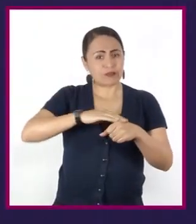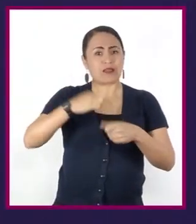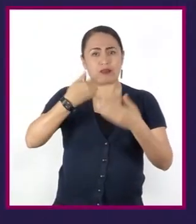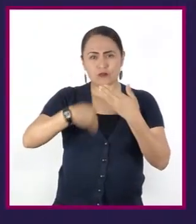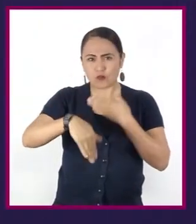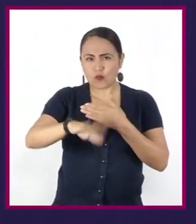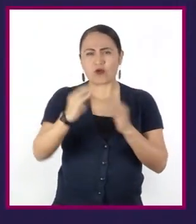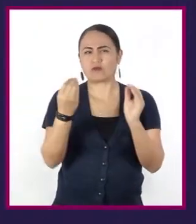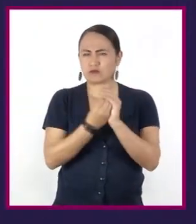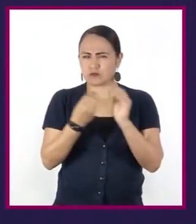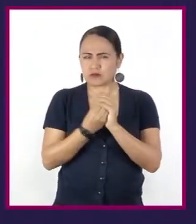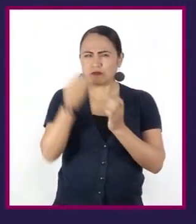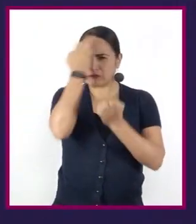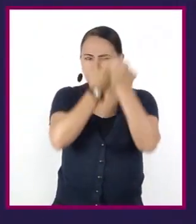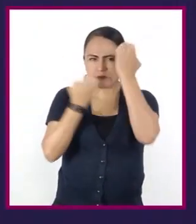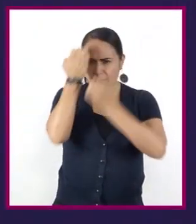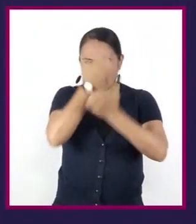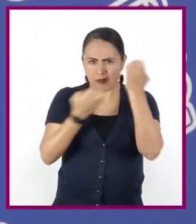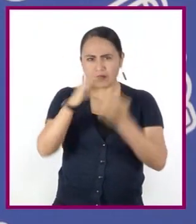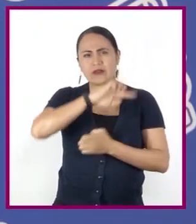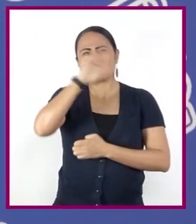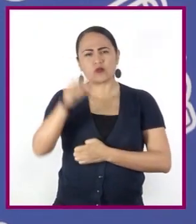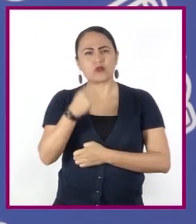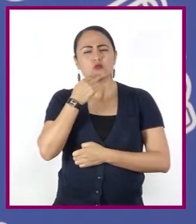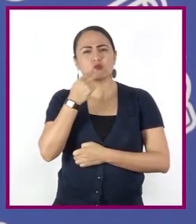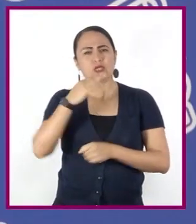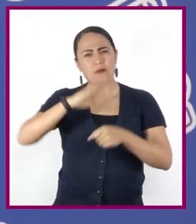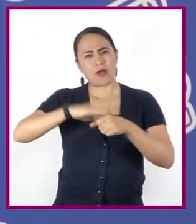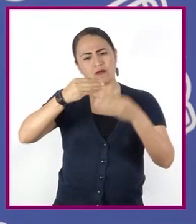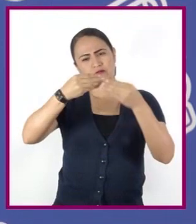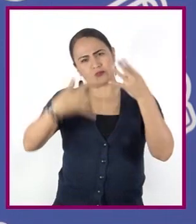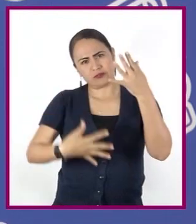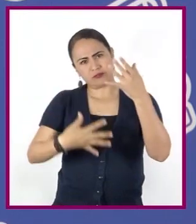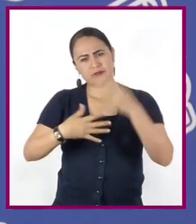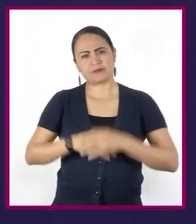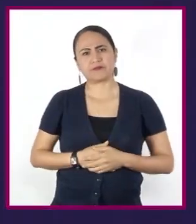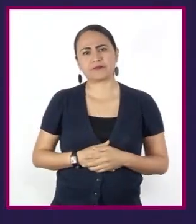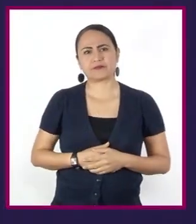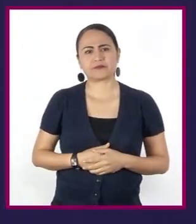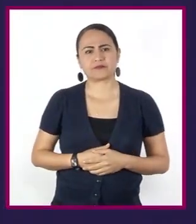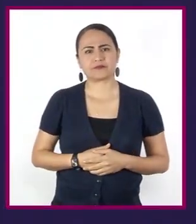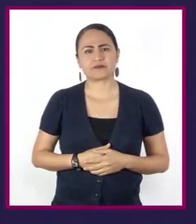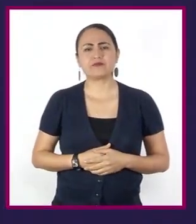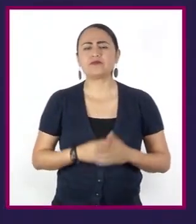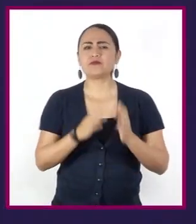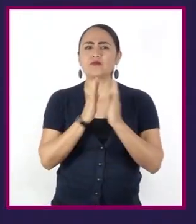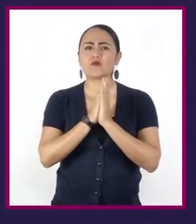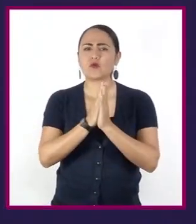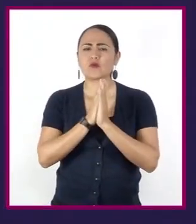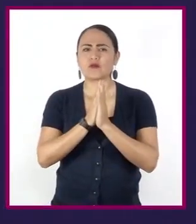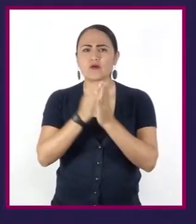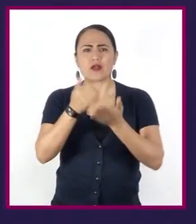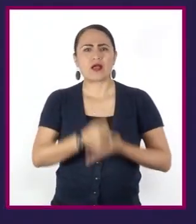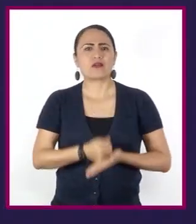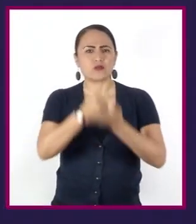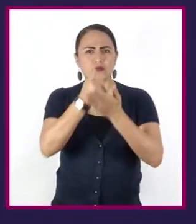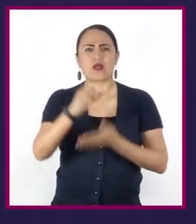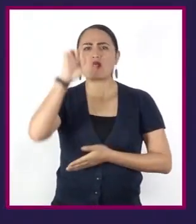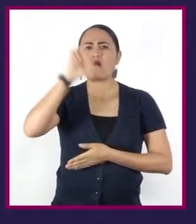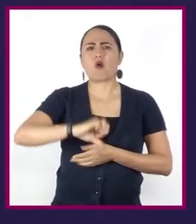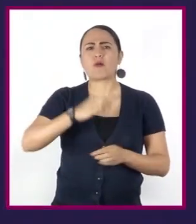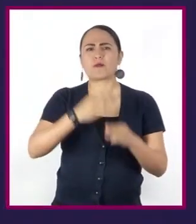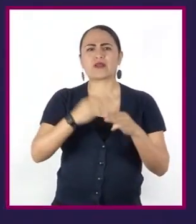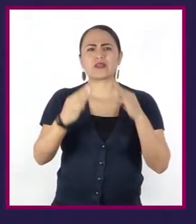los iremos analizando y usaremos más. Por lo pronto, ¿nos puedes ayudar mencionando los materiales que